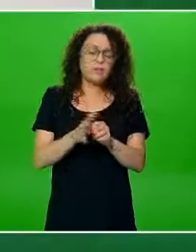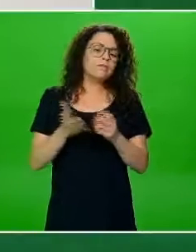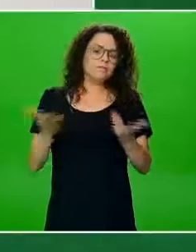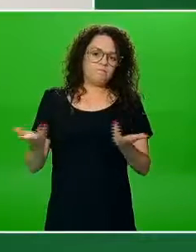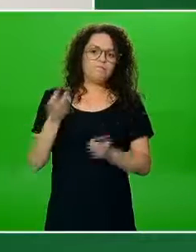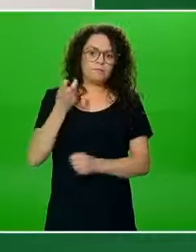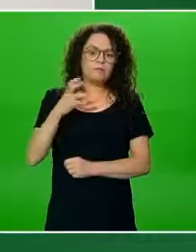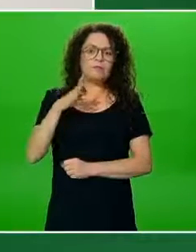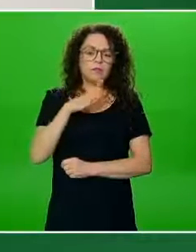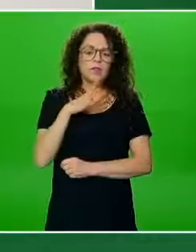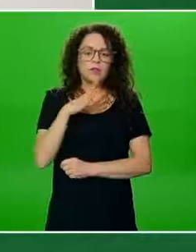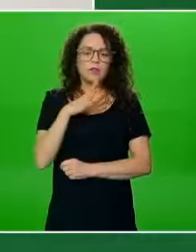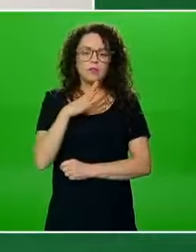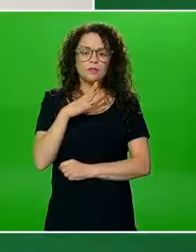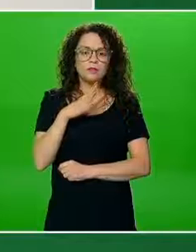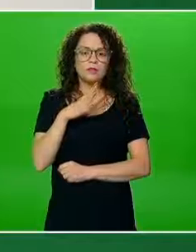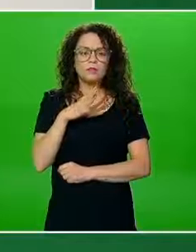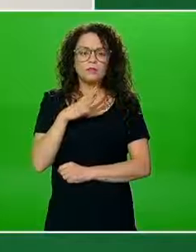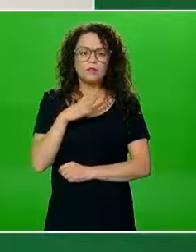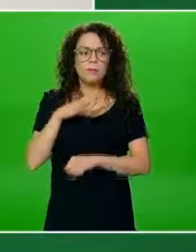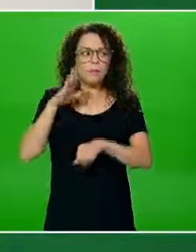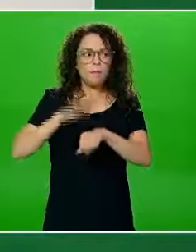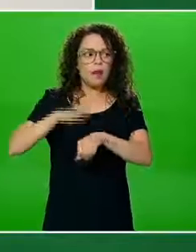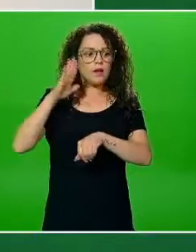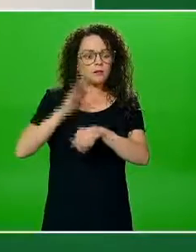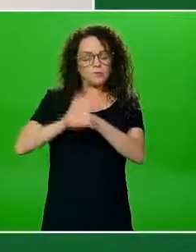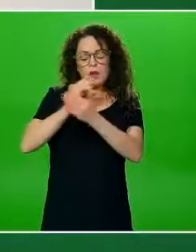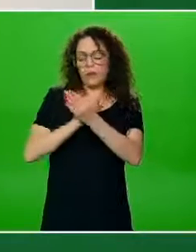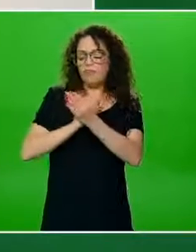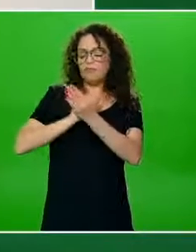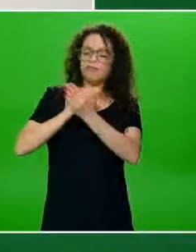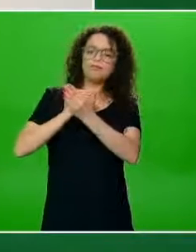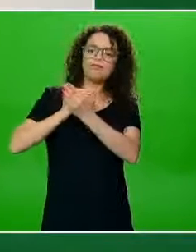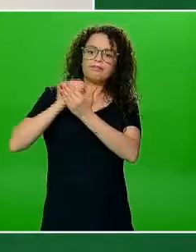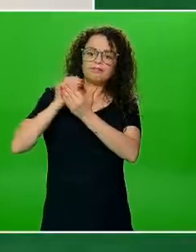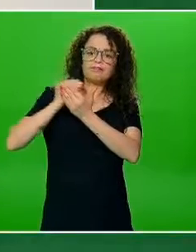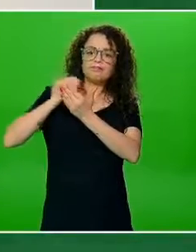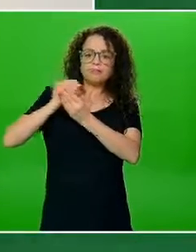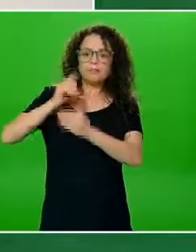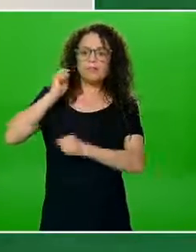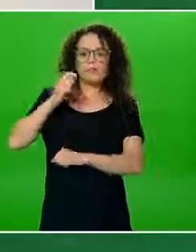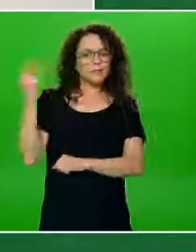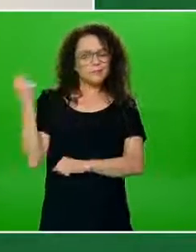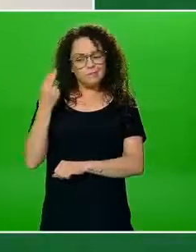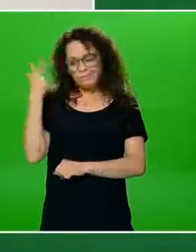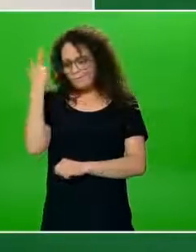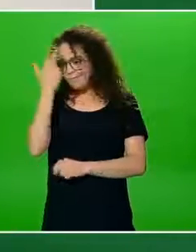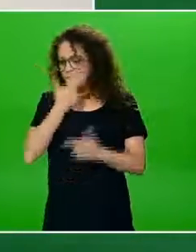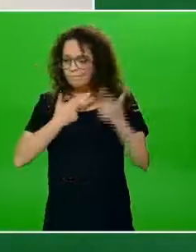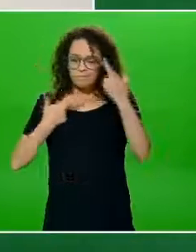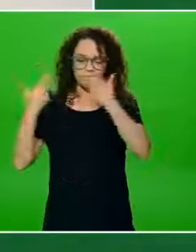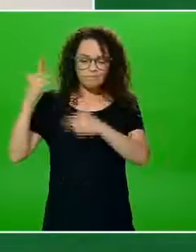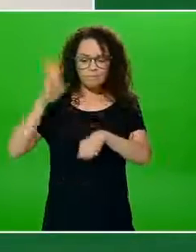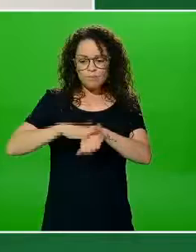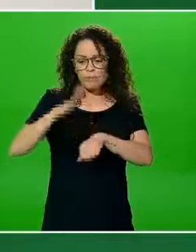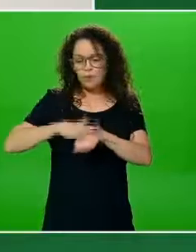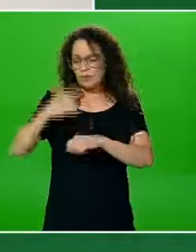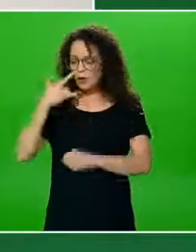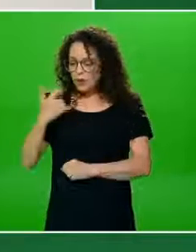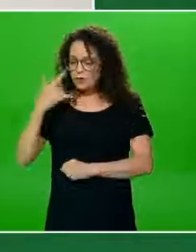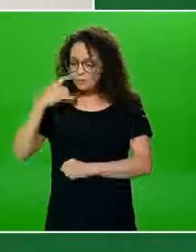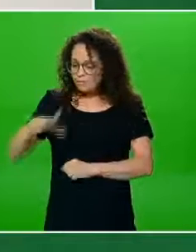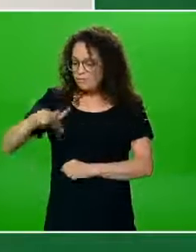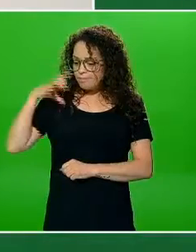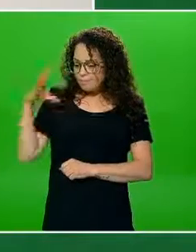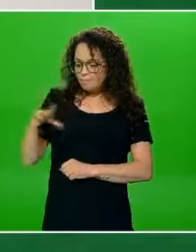obviamente hemos tenido un aumento en la monitorización y en el trabajo que se hace en